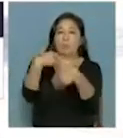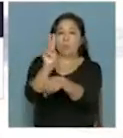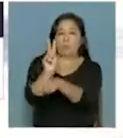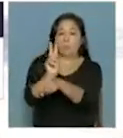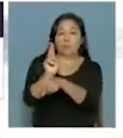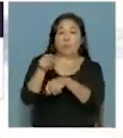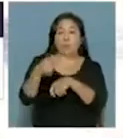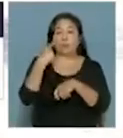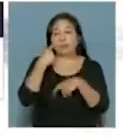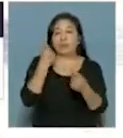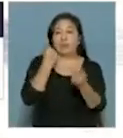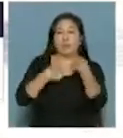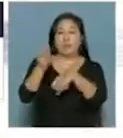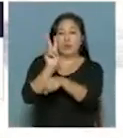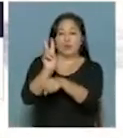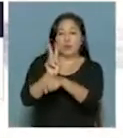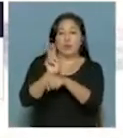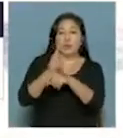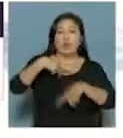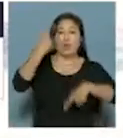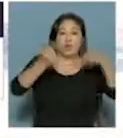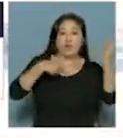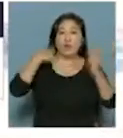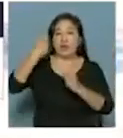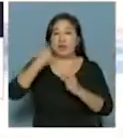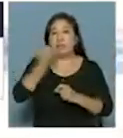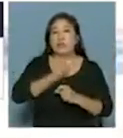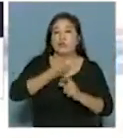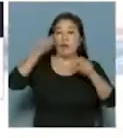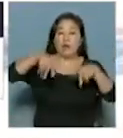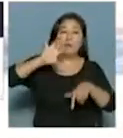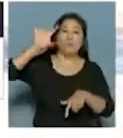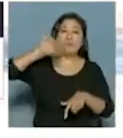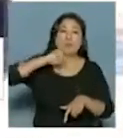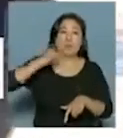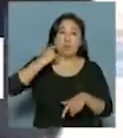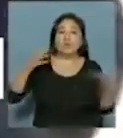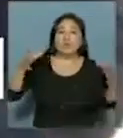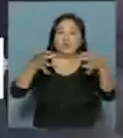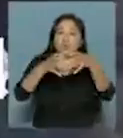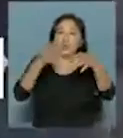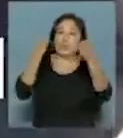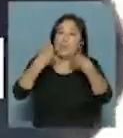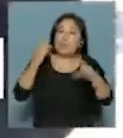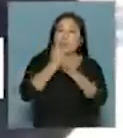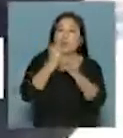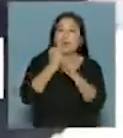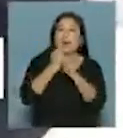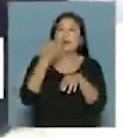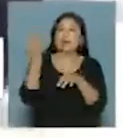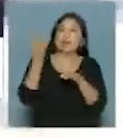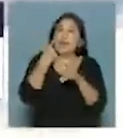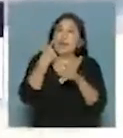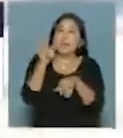que es el cuidado de la fauna y flora silvestre de la provincia de Jujuy. Este es un comando nuevo que ya está funcionando como una especie de